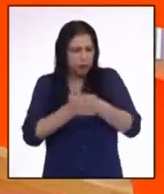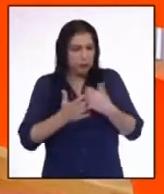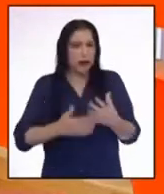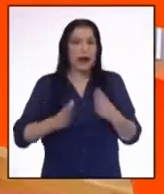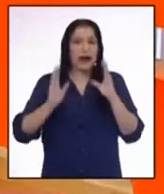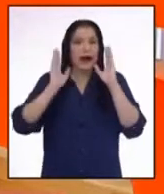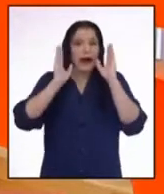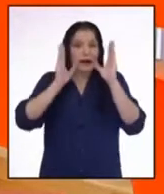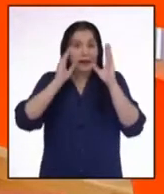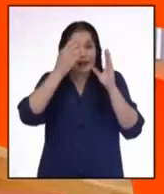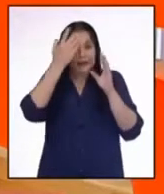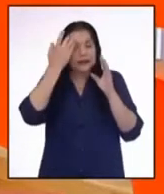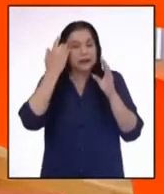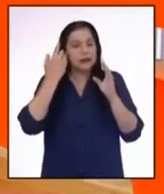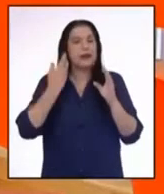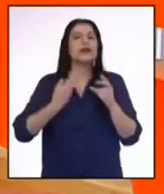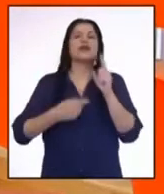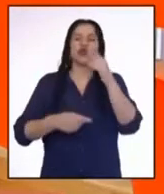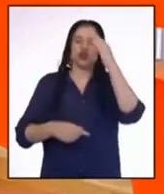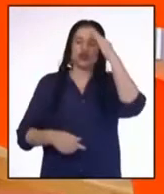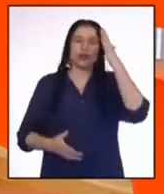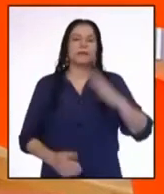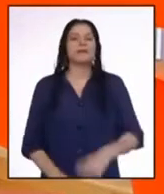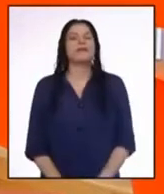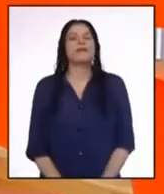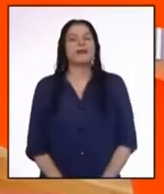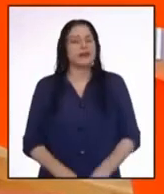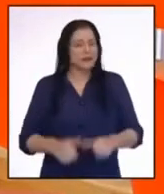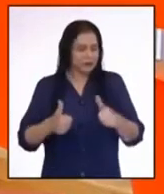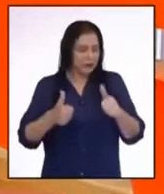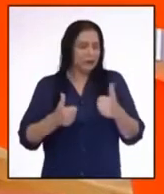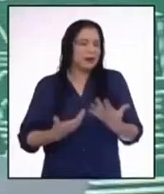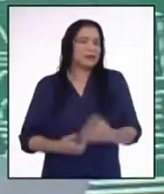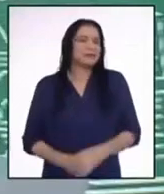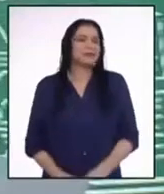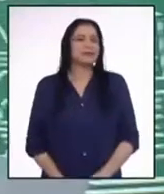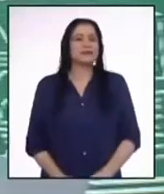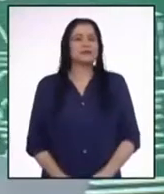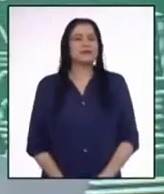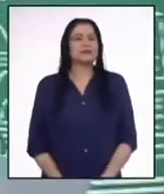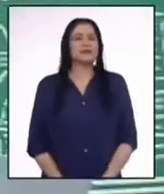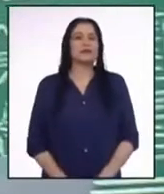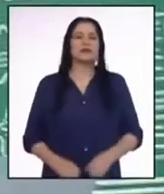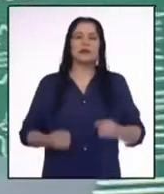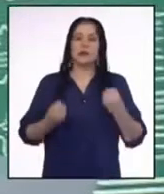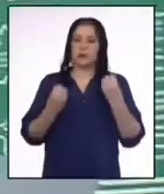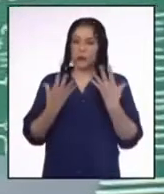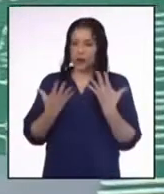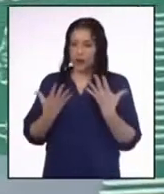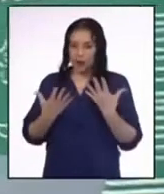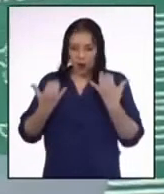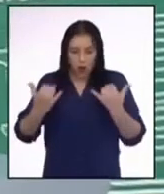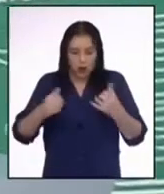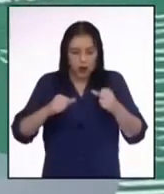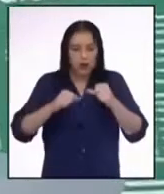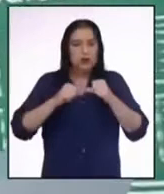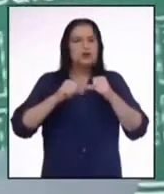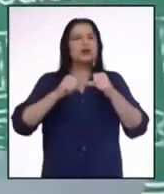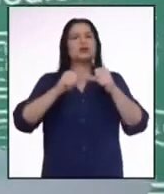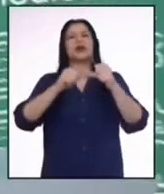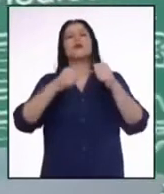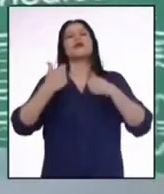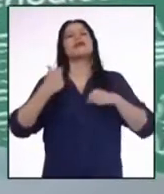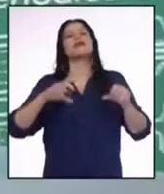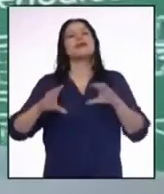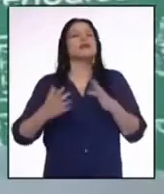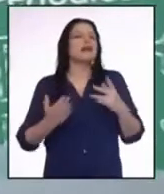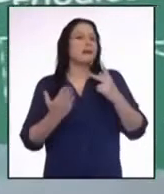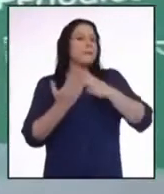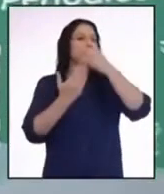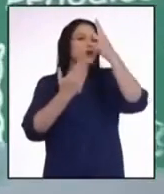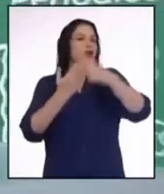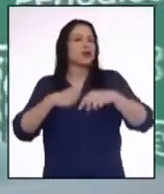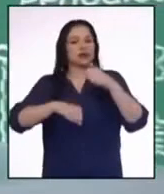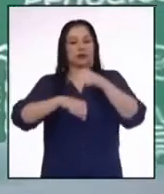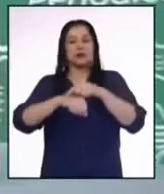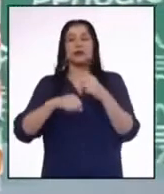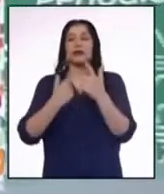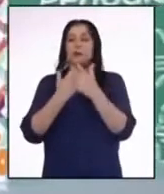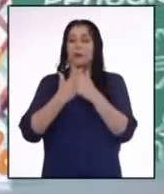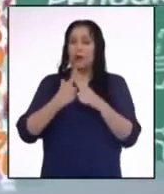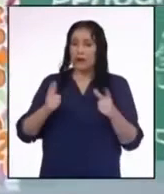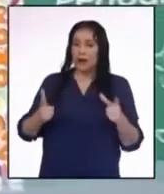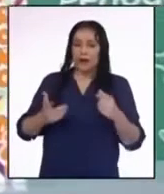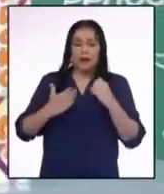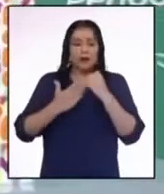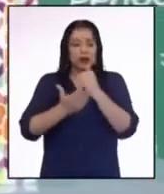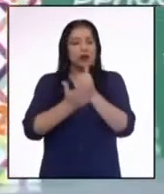Te han escuchado muy bien, Estefanía, estoy seguro. Te creo, Junior. Bueno, hoy continuamos con las actividades del proyecto de tiempo libre que